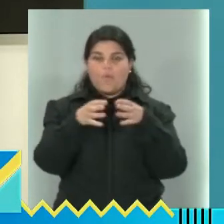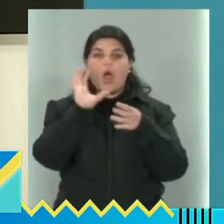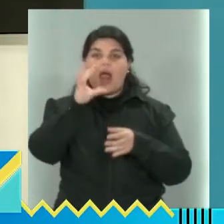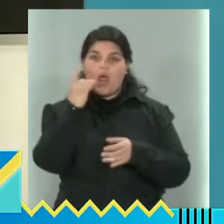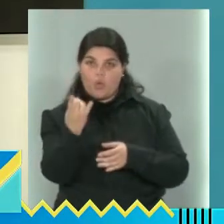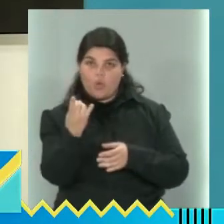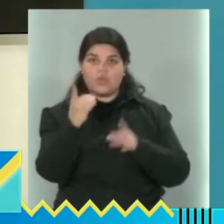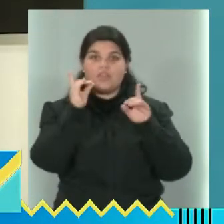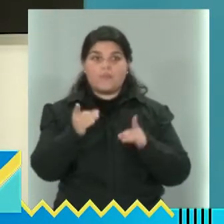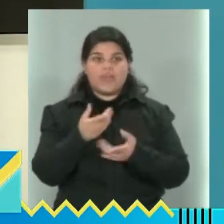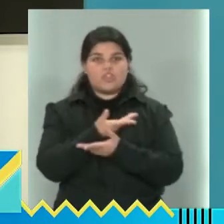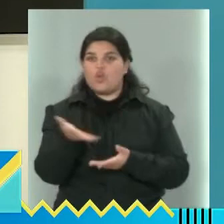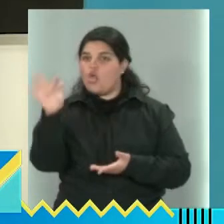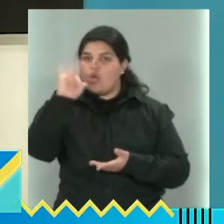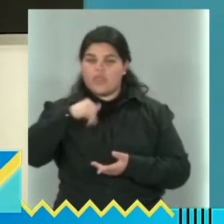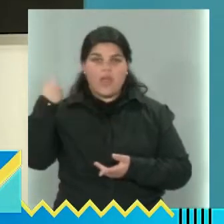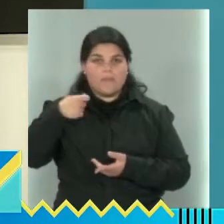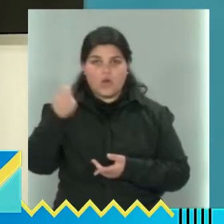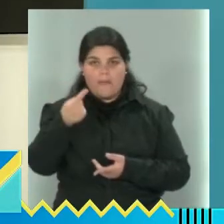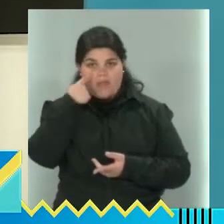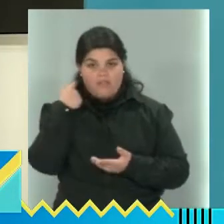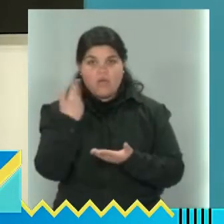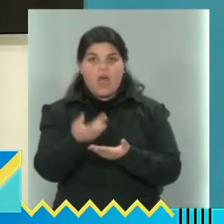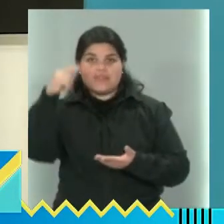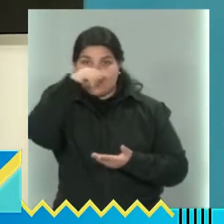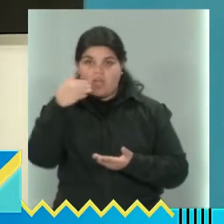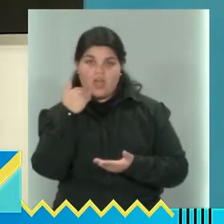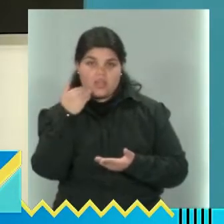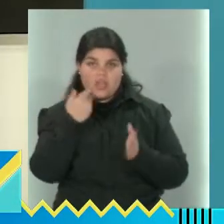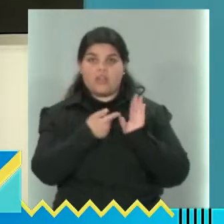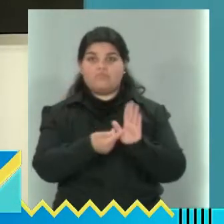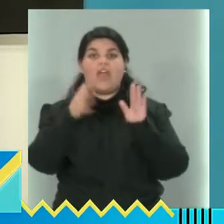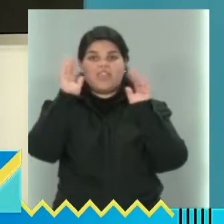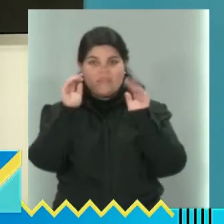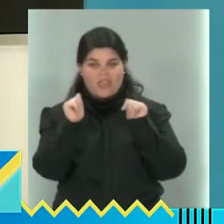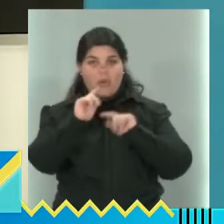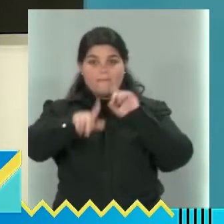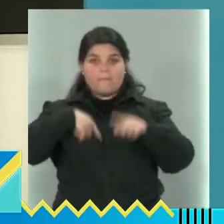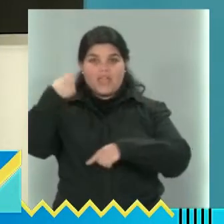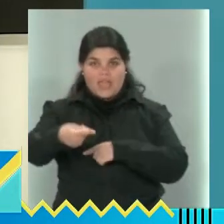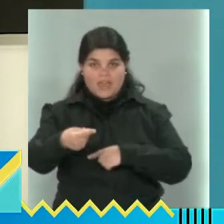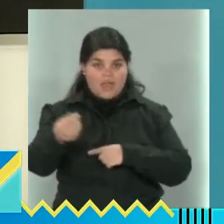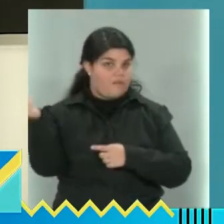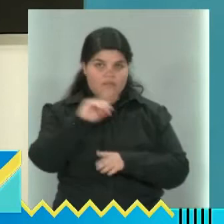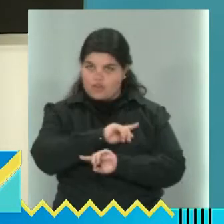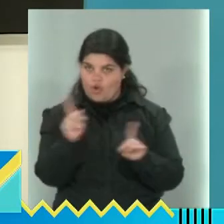hacer este programa todos los días en vivo y a las 19 horas. Y así me despido. Mañana